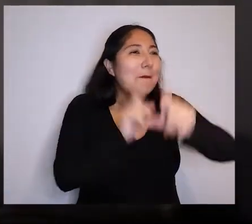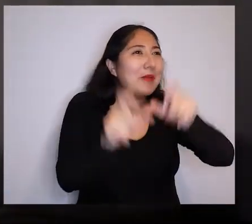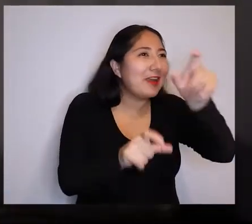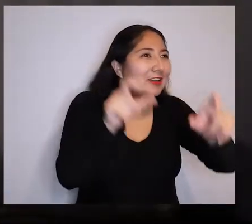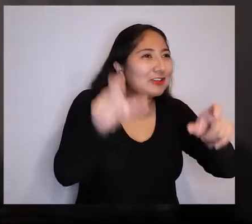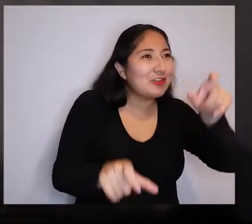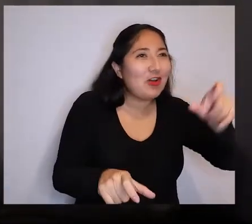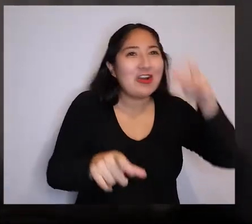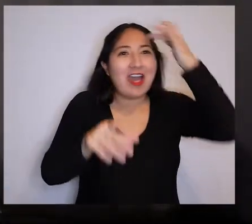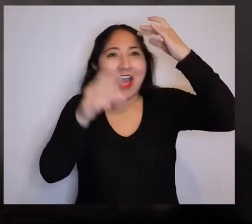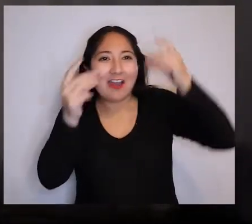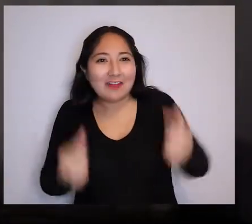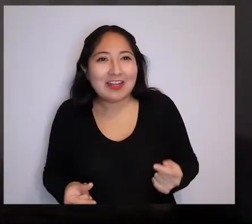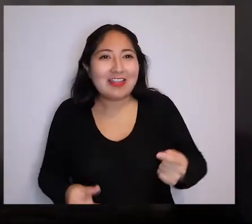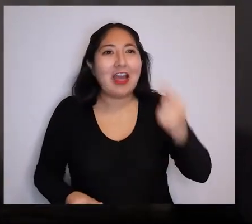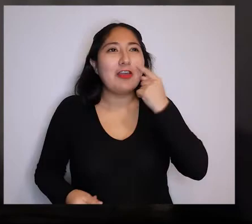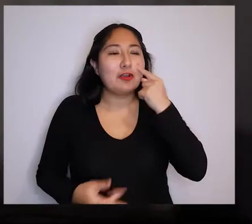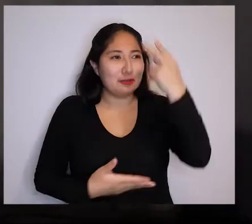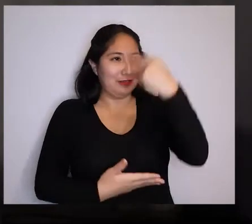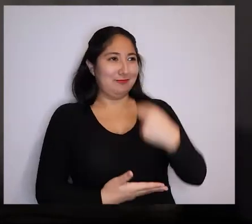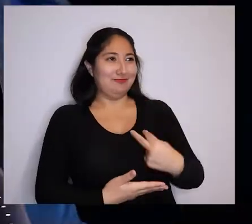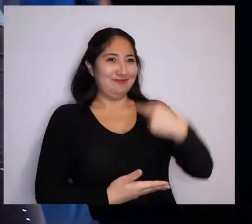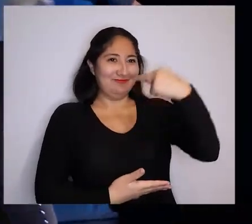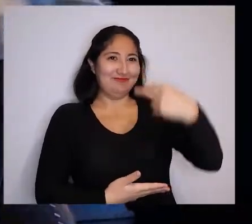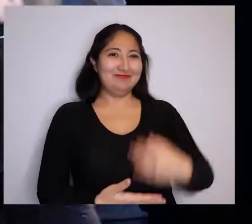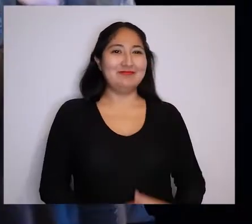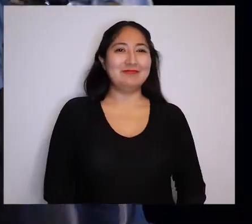gente, más realidades y también de conocer otras personas.